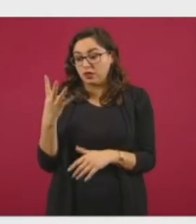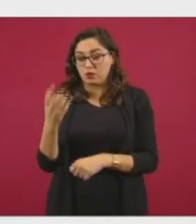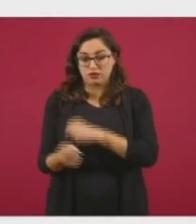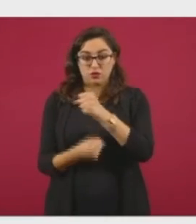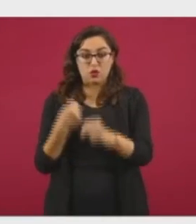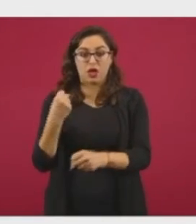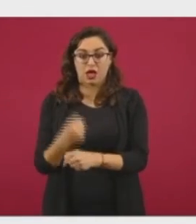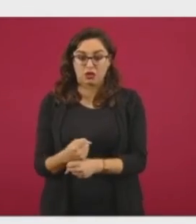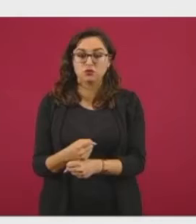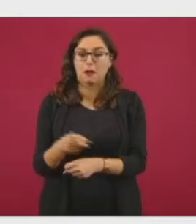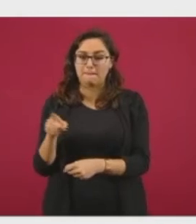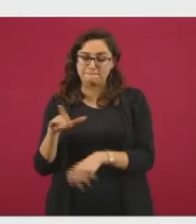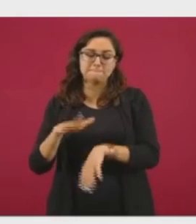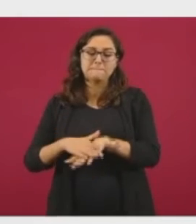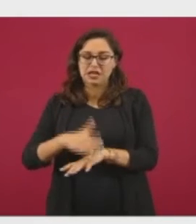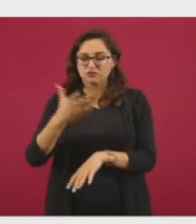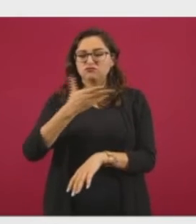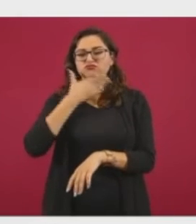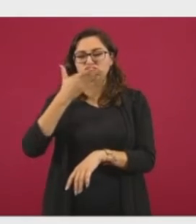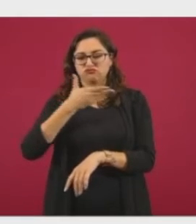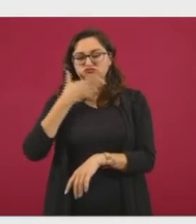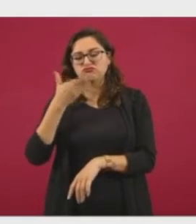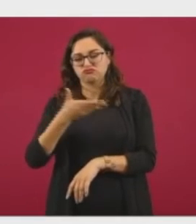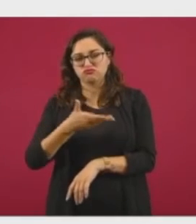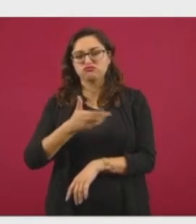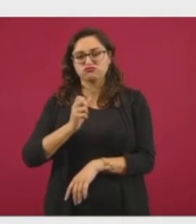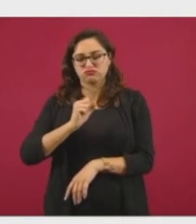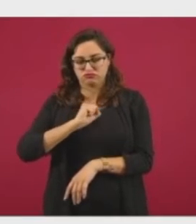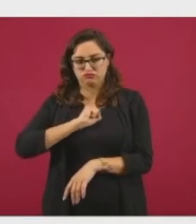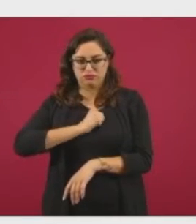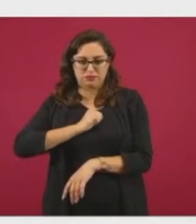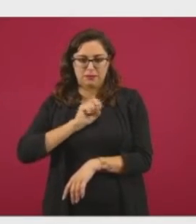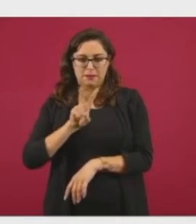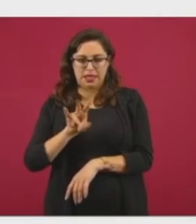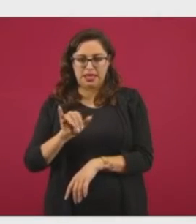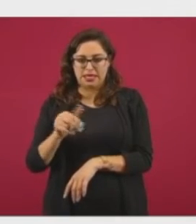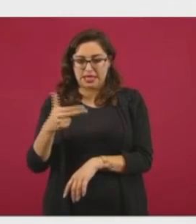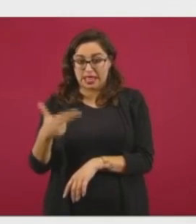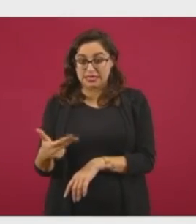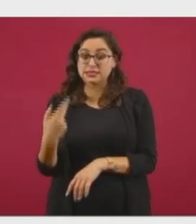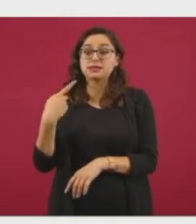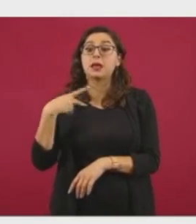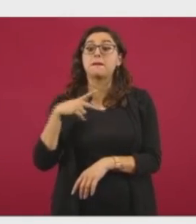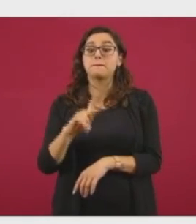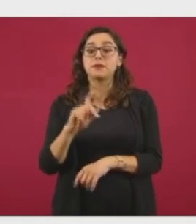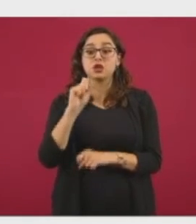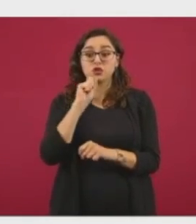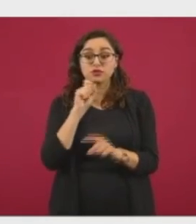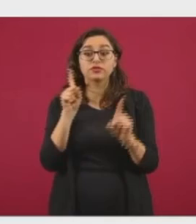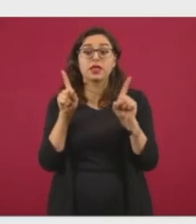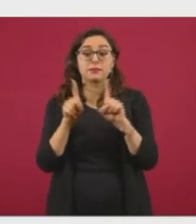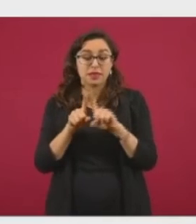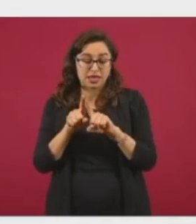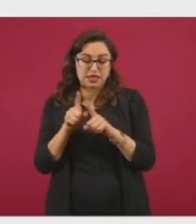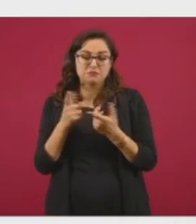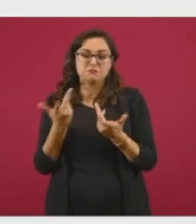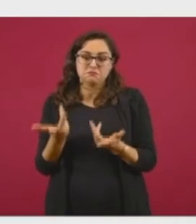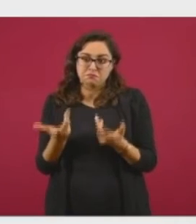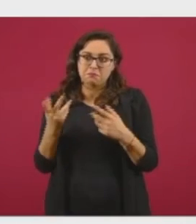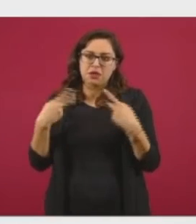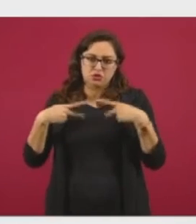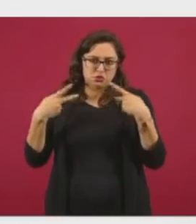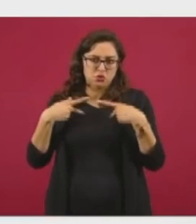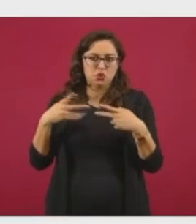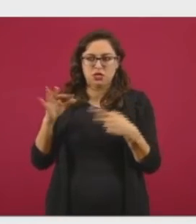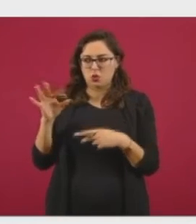en otros grupos poblacionales. Pero llamo su atención a que también se puede presentar en personas arriba de